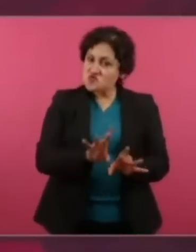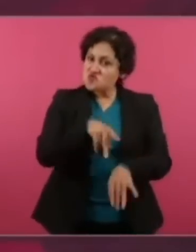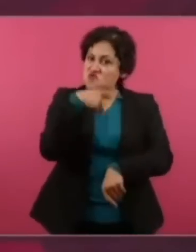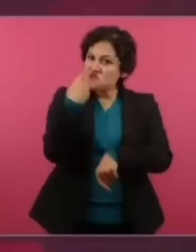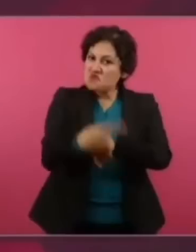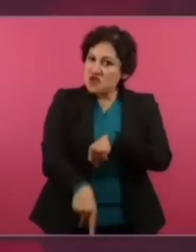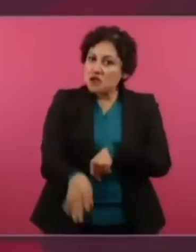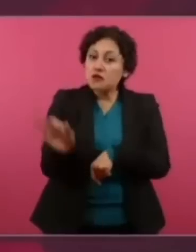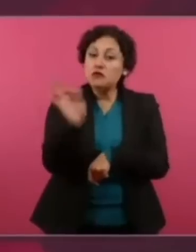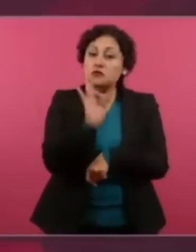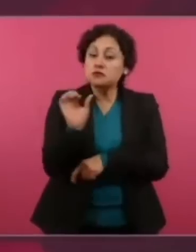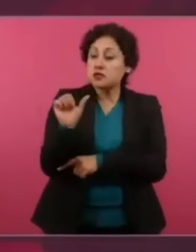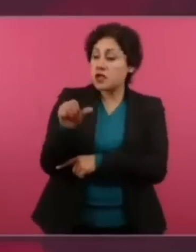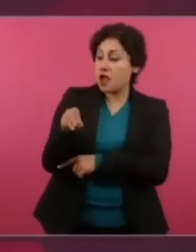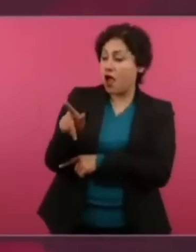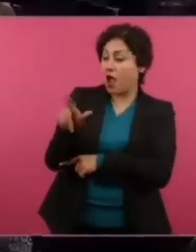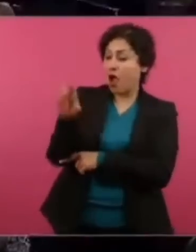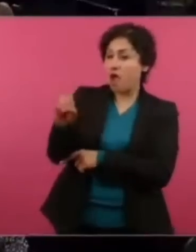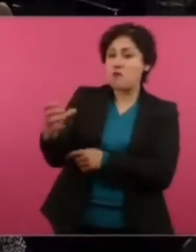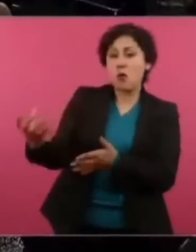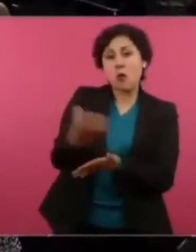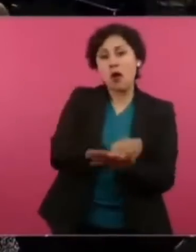con Andrés Manuel López Obrador.